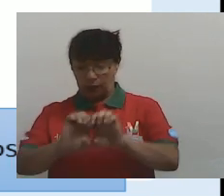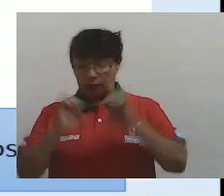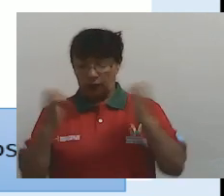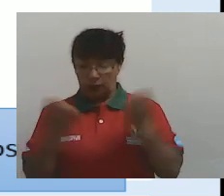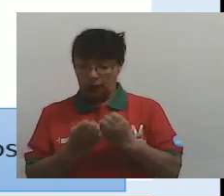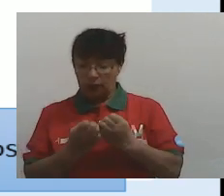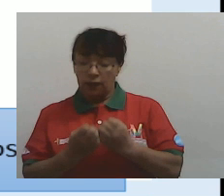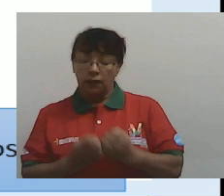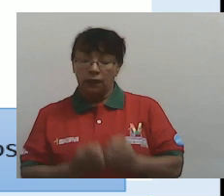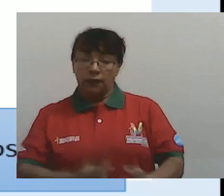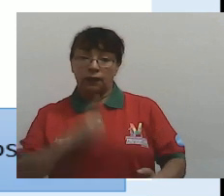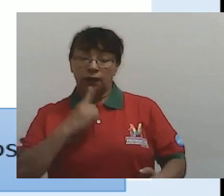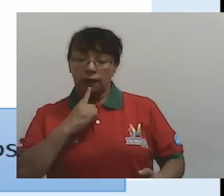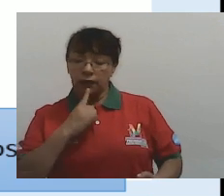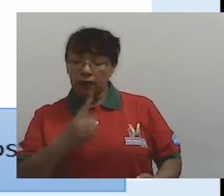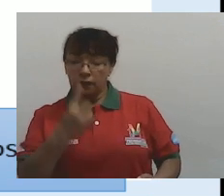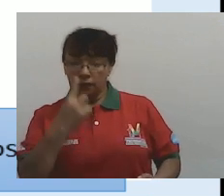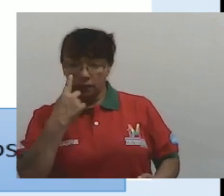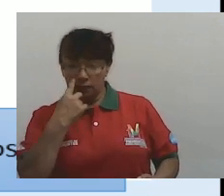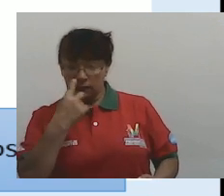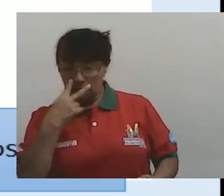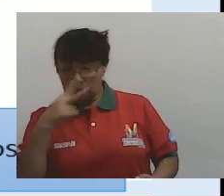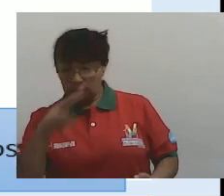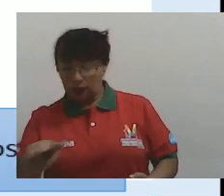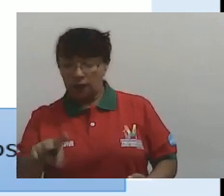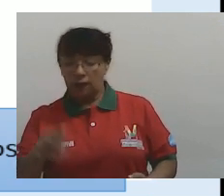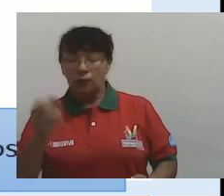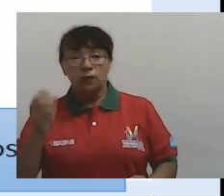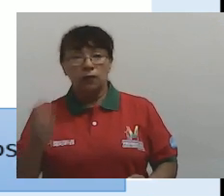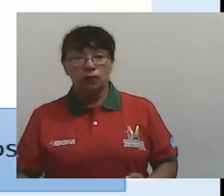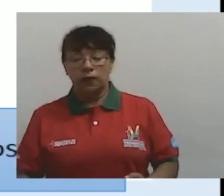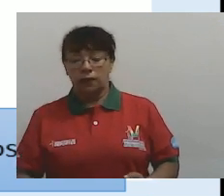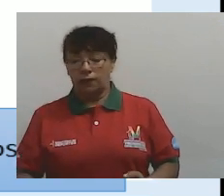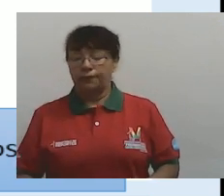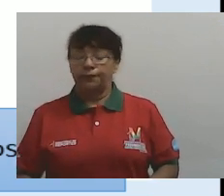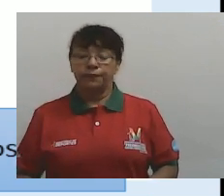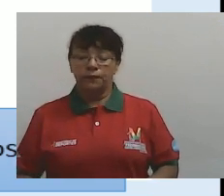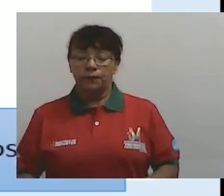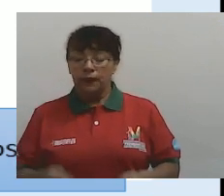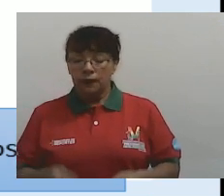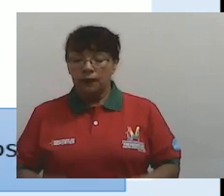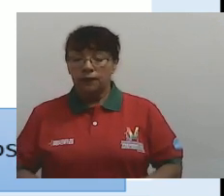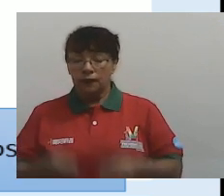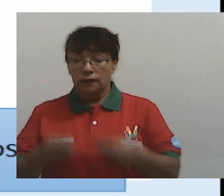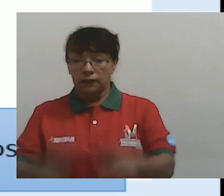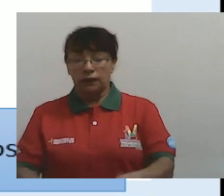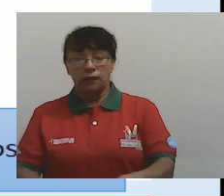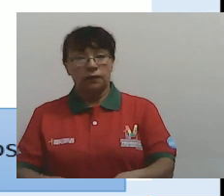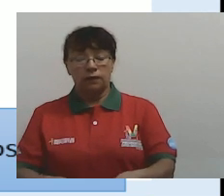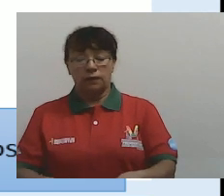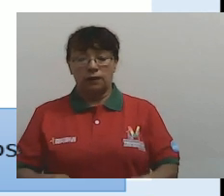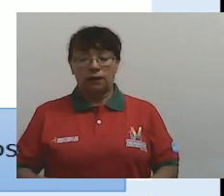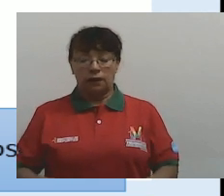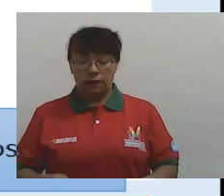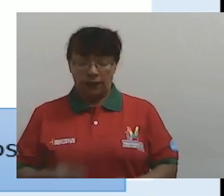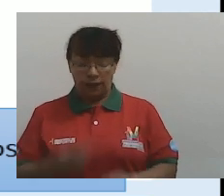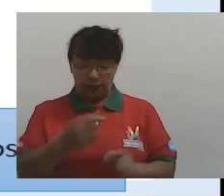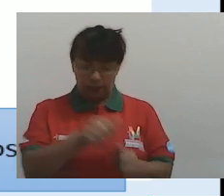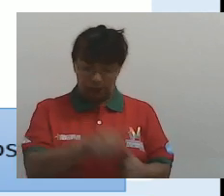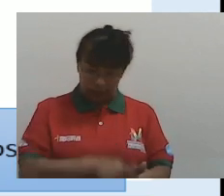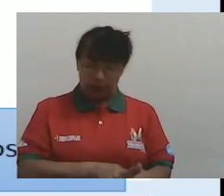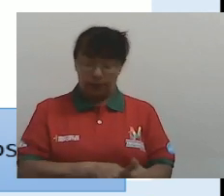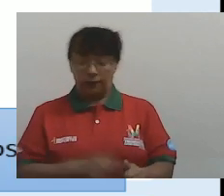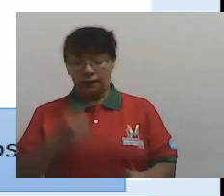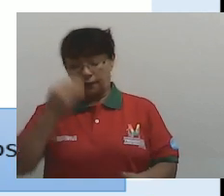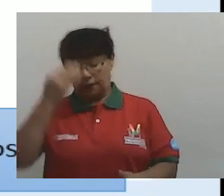juez. Ese juez debe entregar a cada niño una bombilla cuando da la vuelta al